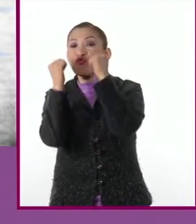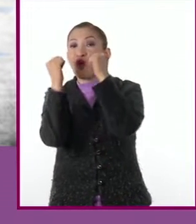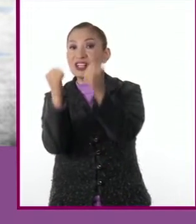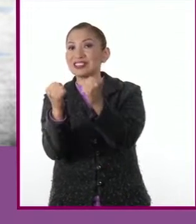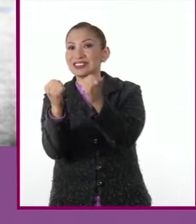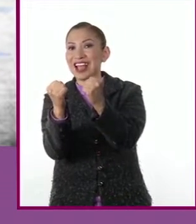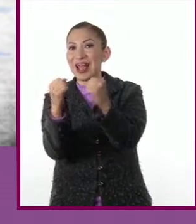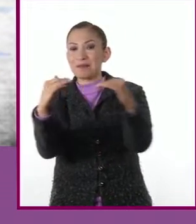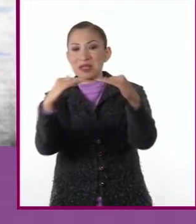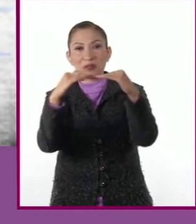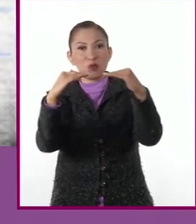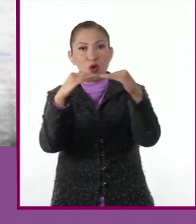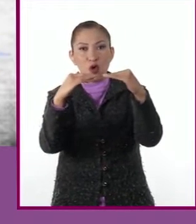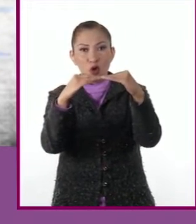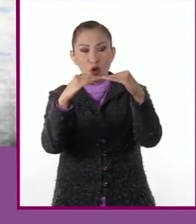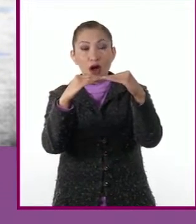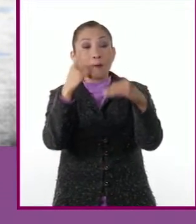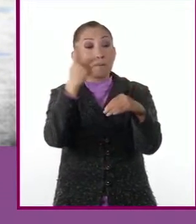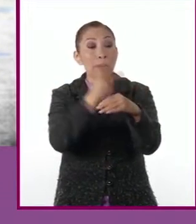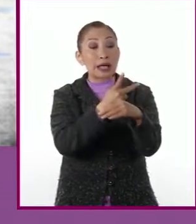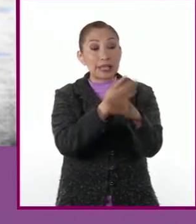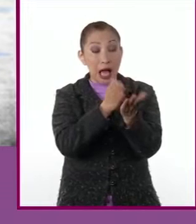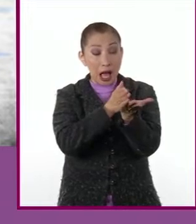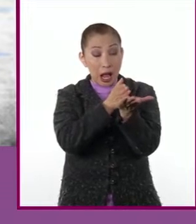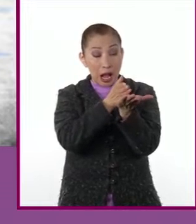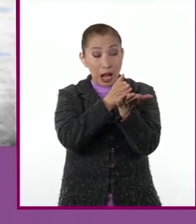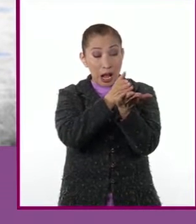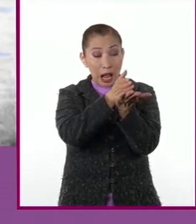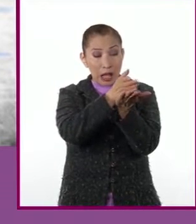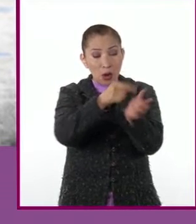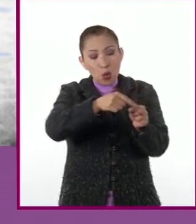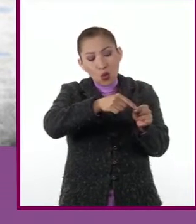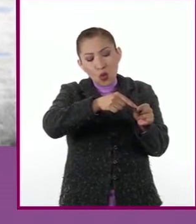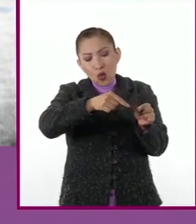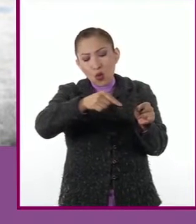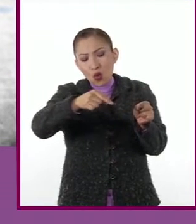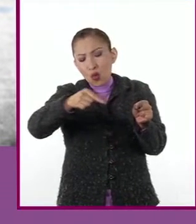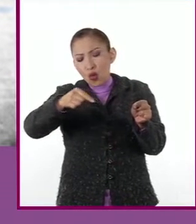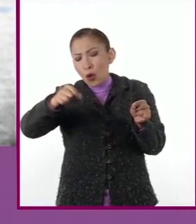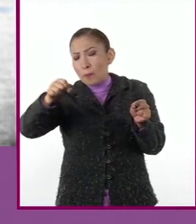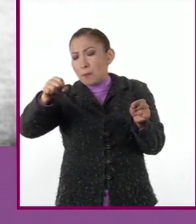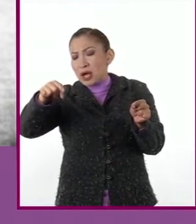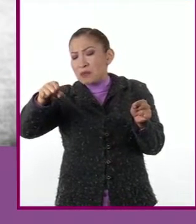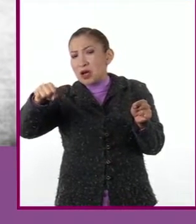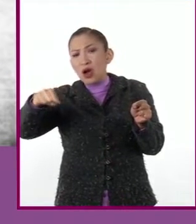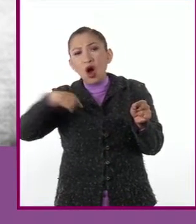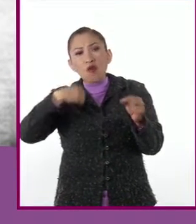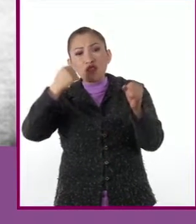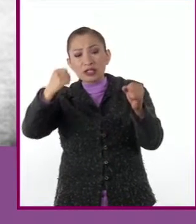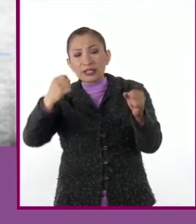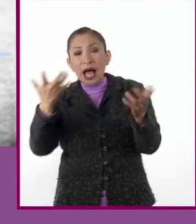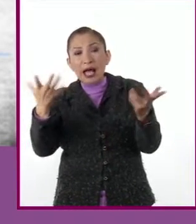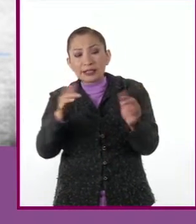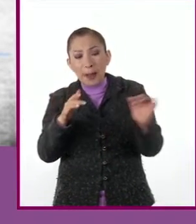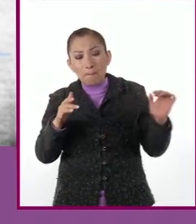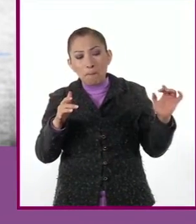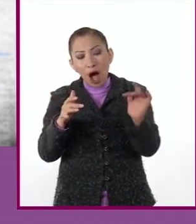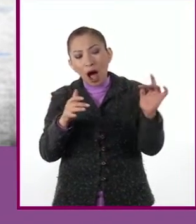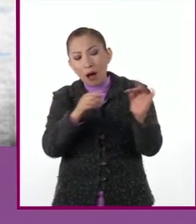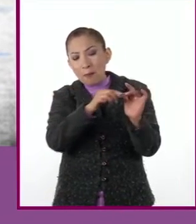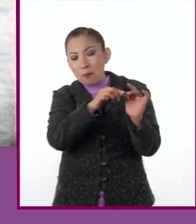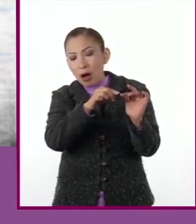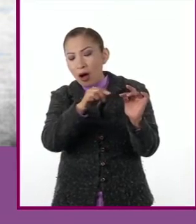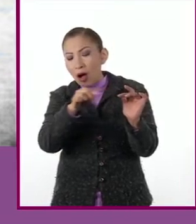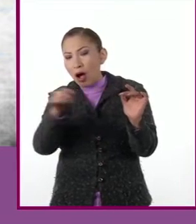impresa y ocurre según la línea recta a lo largo de la cual aquella fuerza se imprime. Esto se